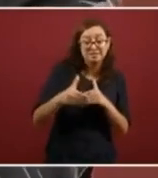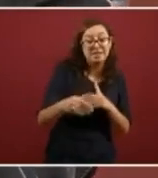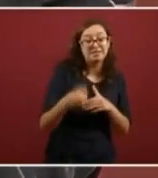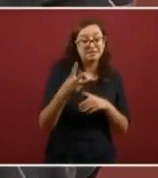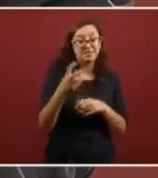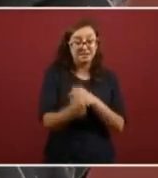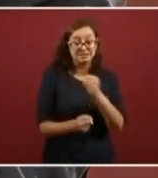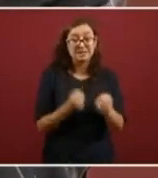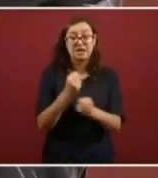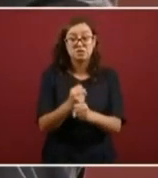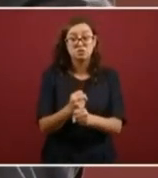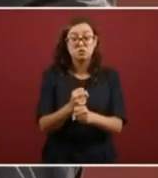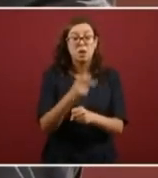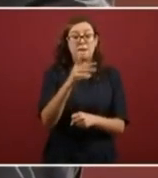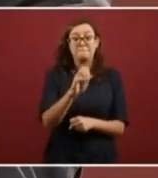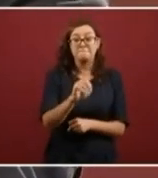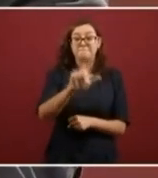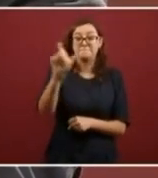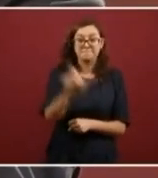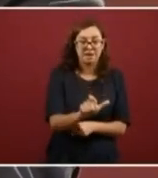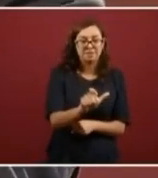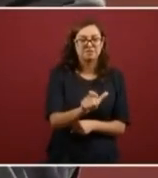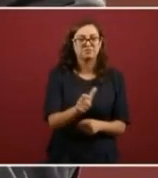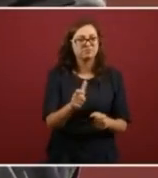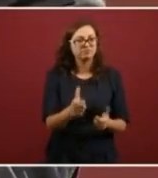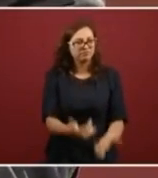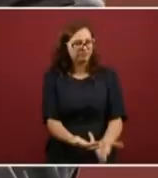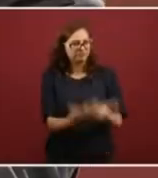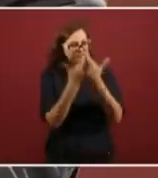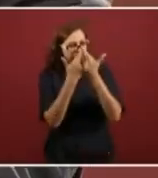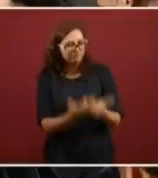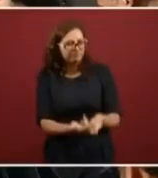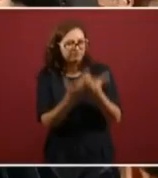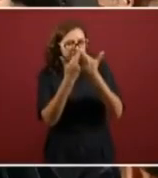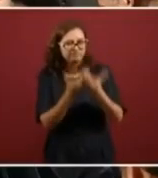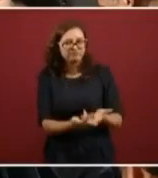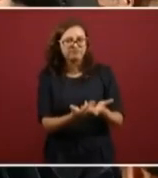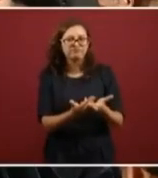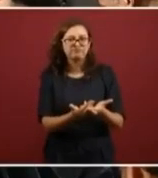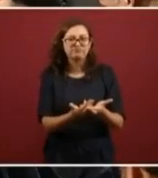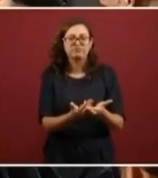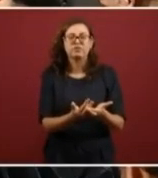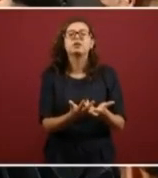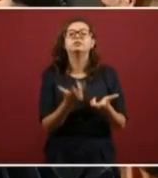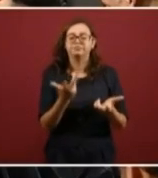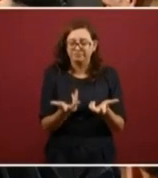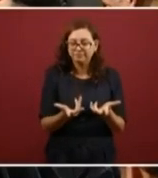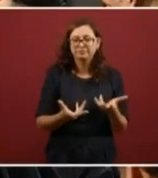Pemex le devuelva a la nación